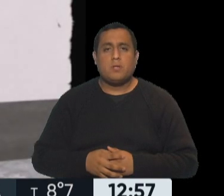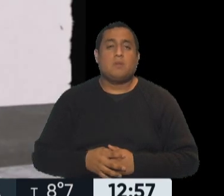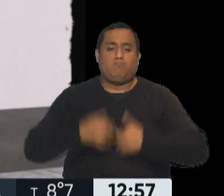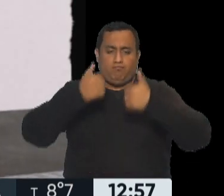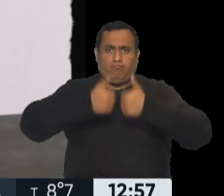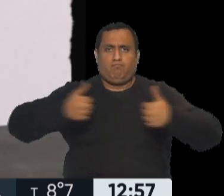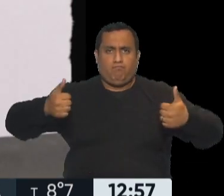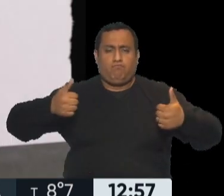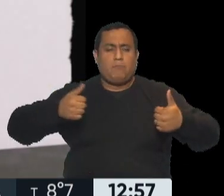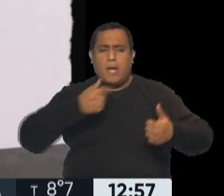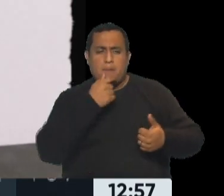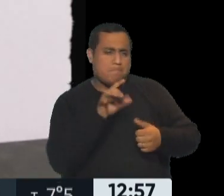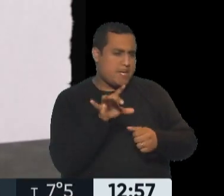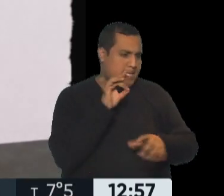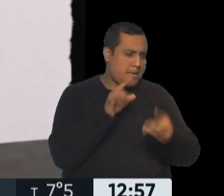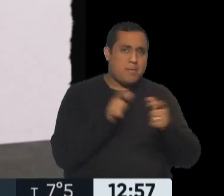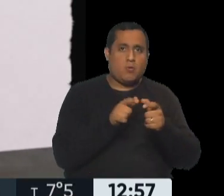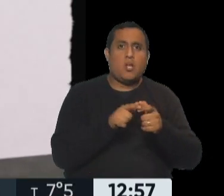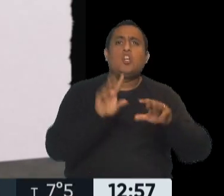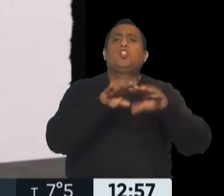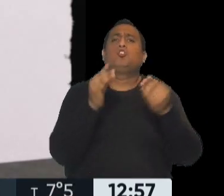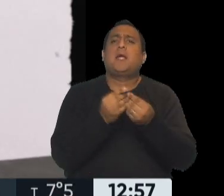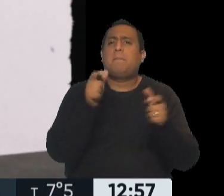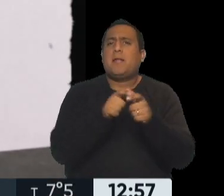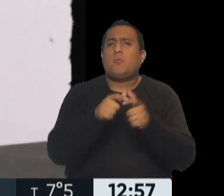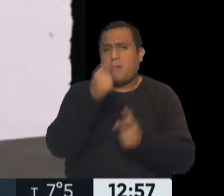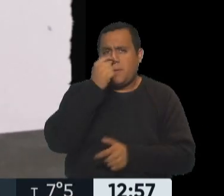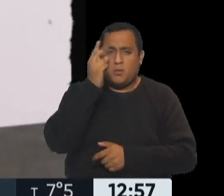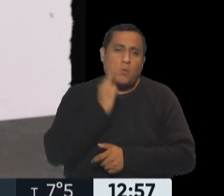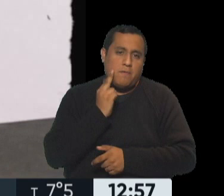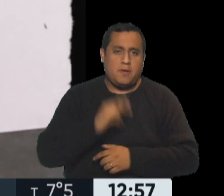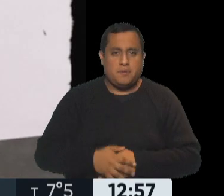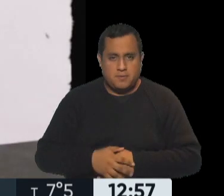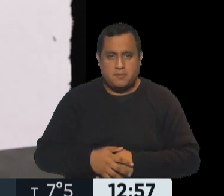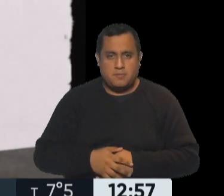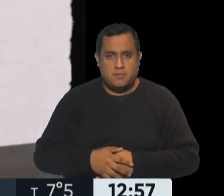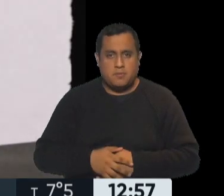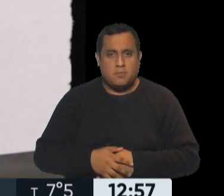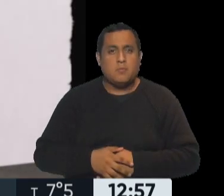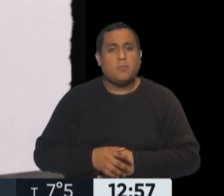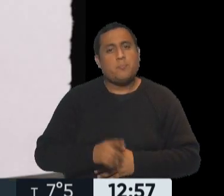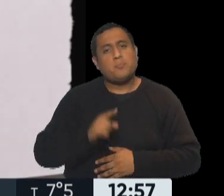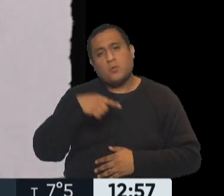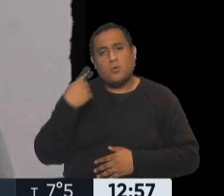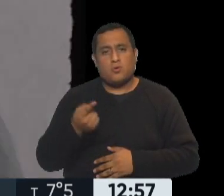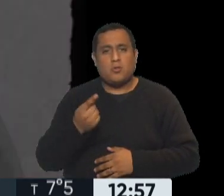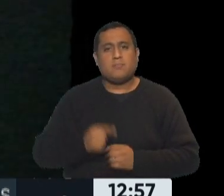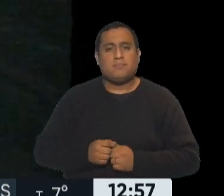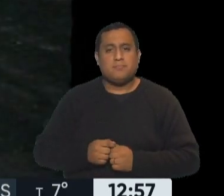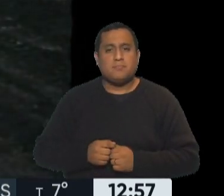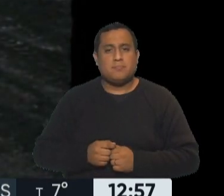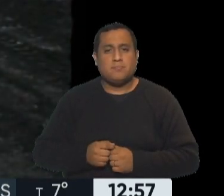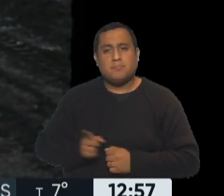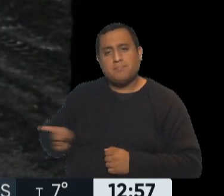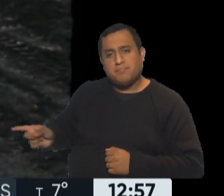que va a estar seleccionando de un total de 29 películas. No fuimos a la sexta edición del Festival Internacional de Cine